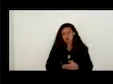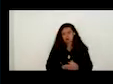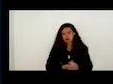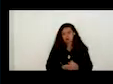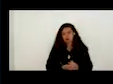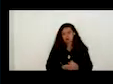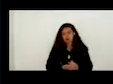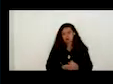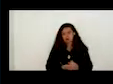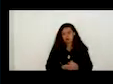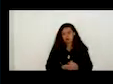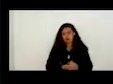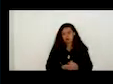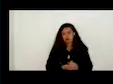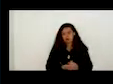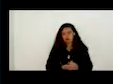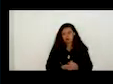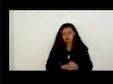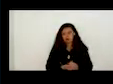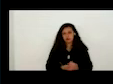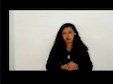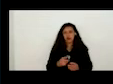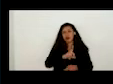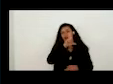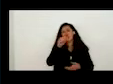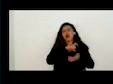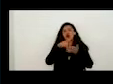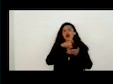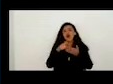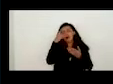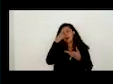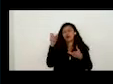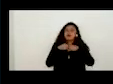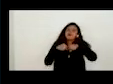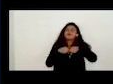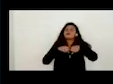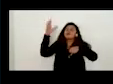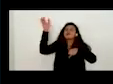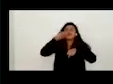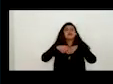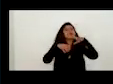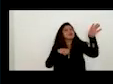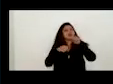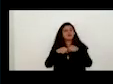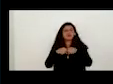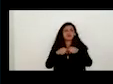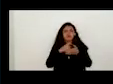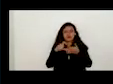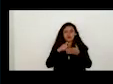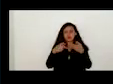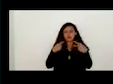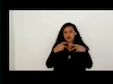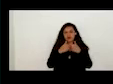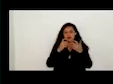no. Después cuando tendrán que comprar van al súper, o sea, hasta la compra, estamos hablando de personas con